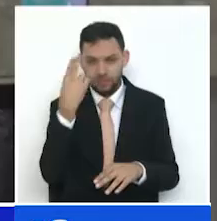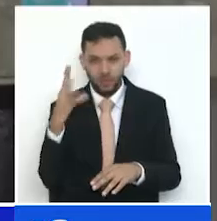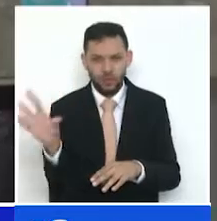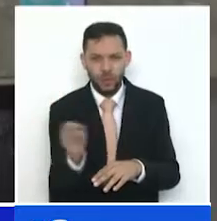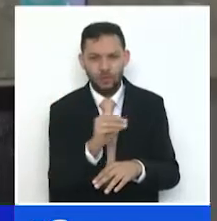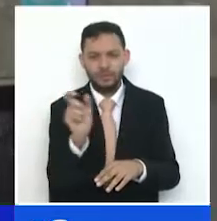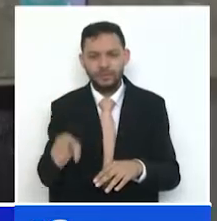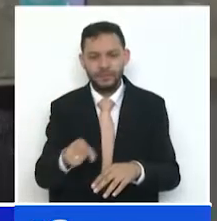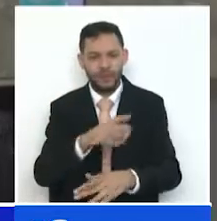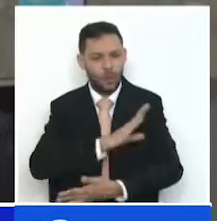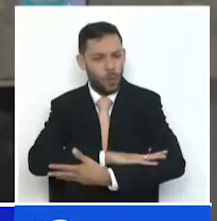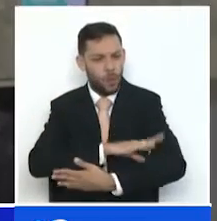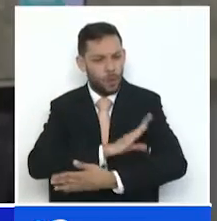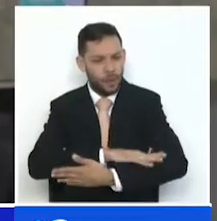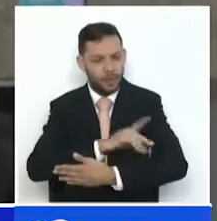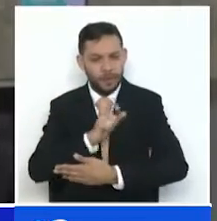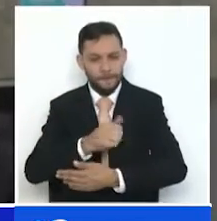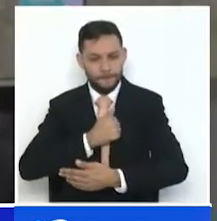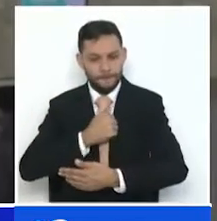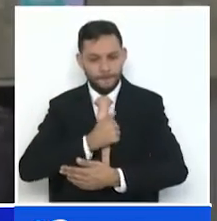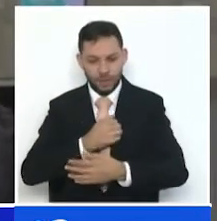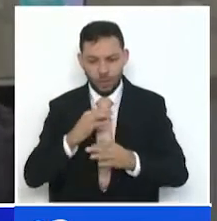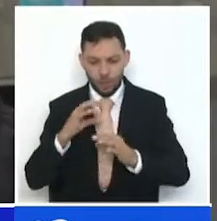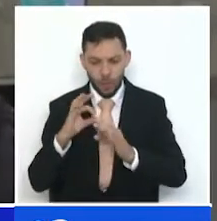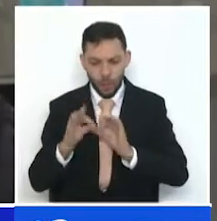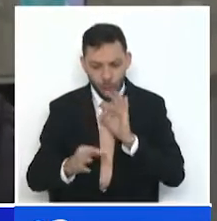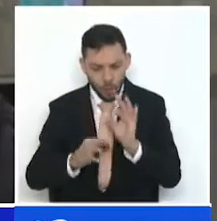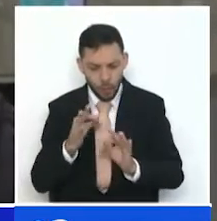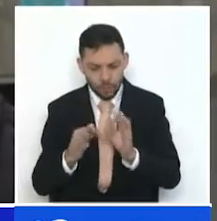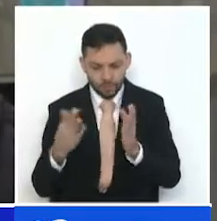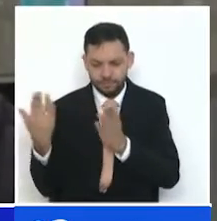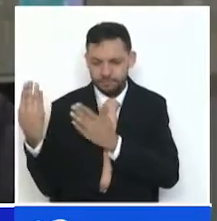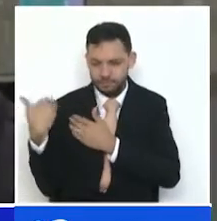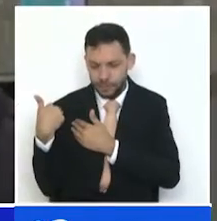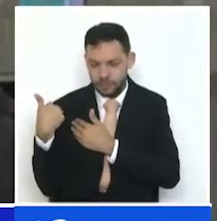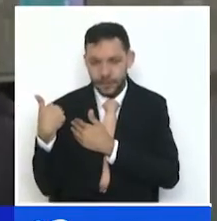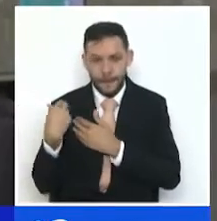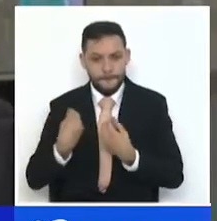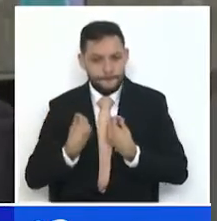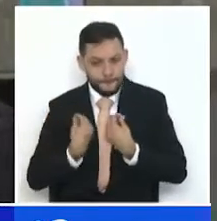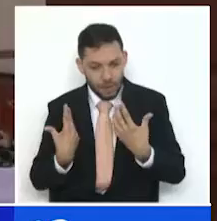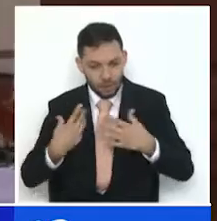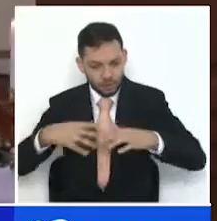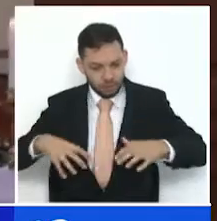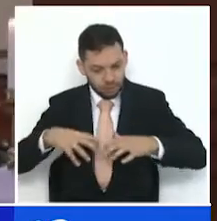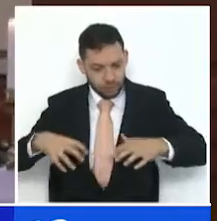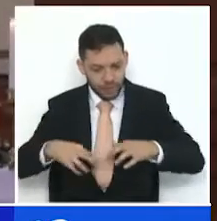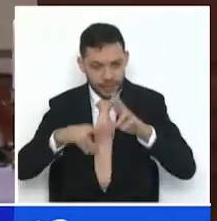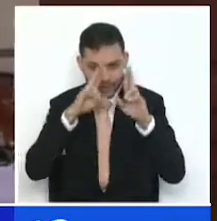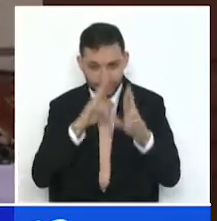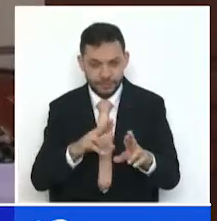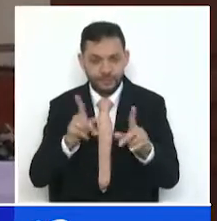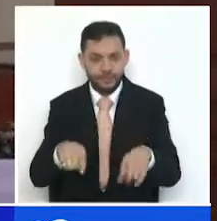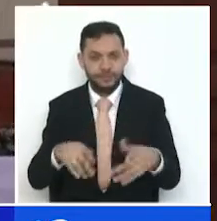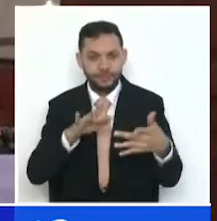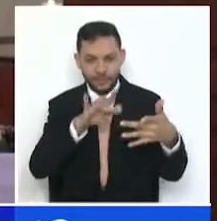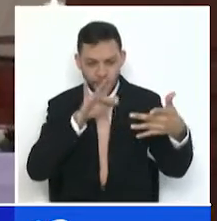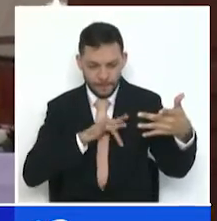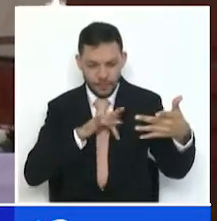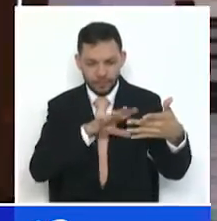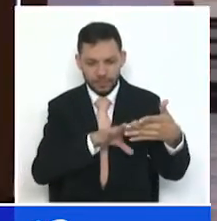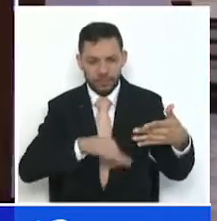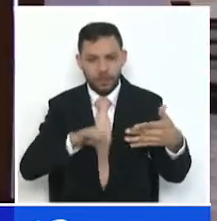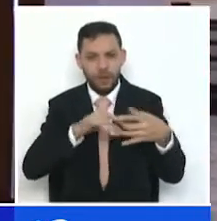a ser conscientes de la responsabilidad que tenemos con la vida propia y de los demás. Asimismo, se reiteró como acto